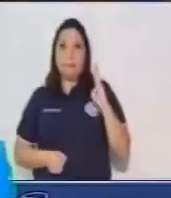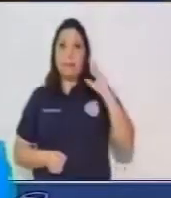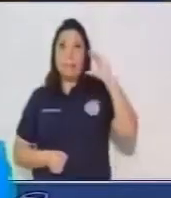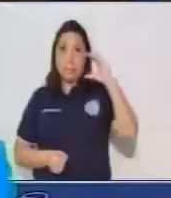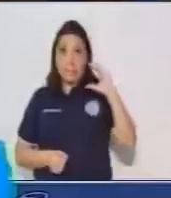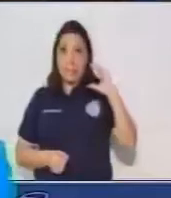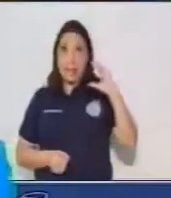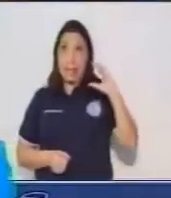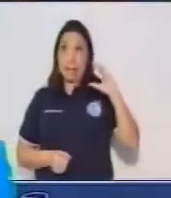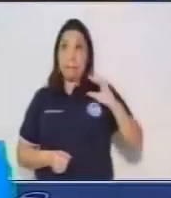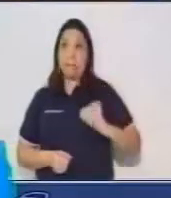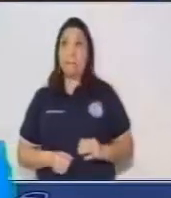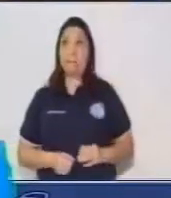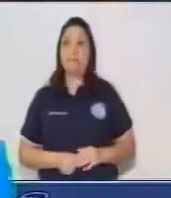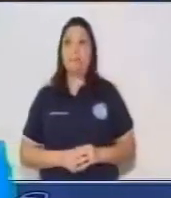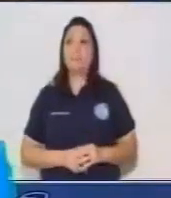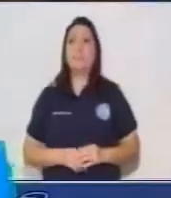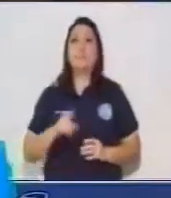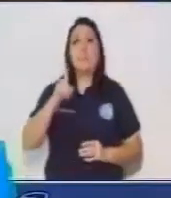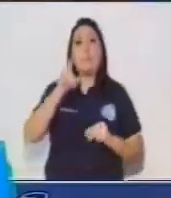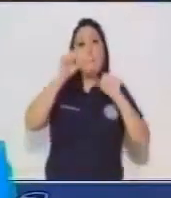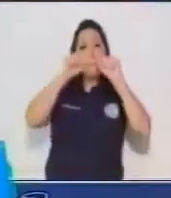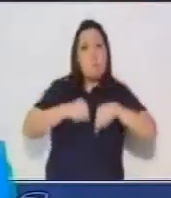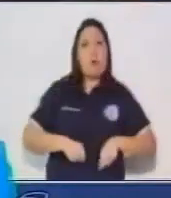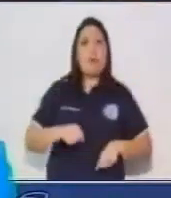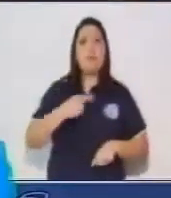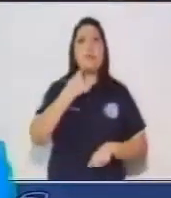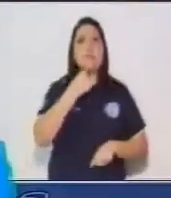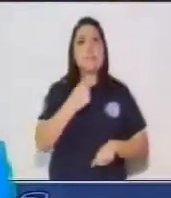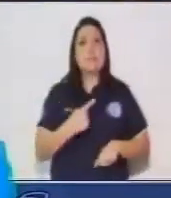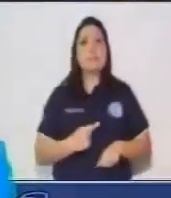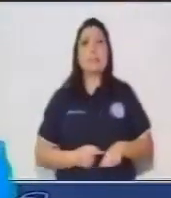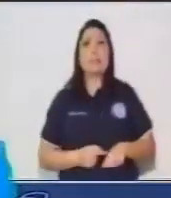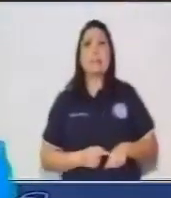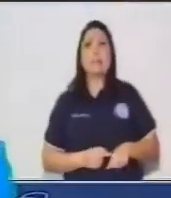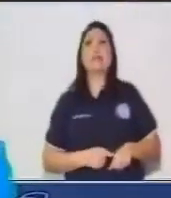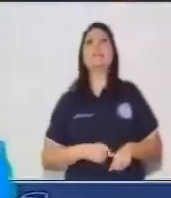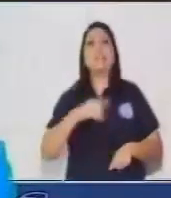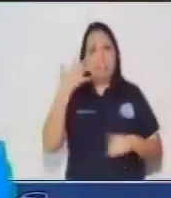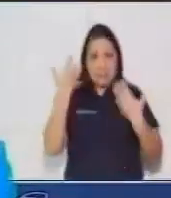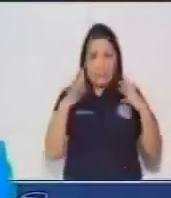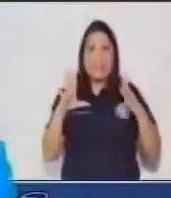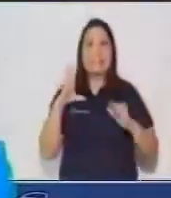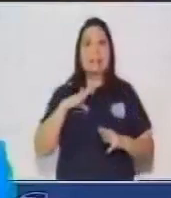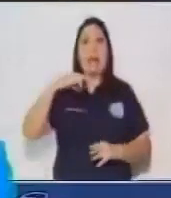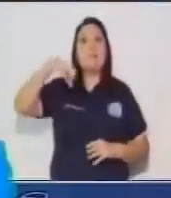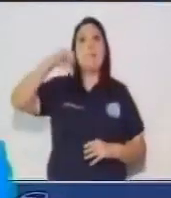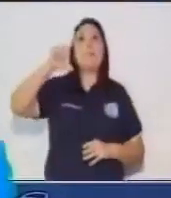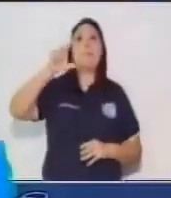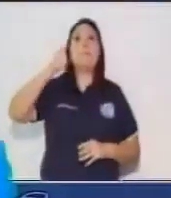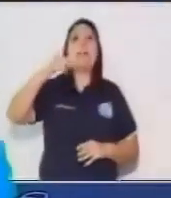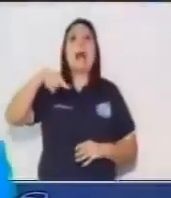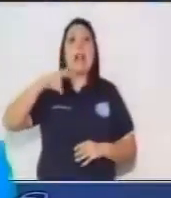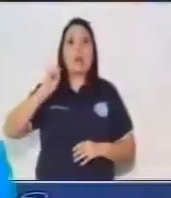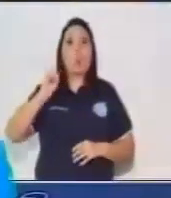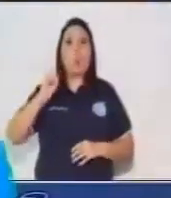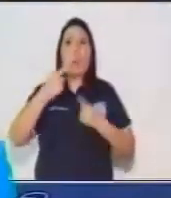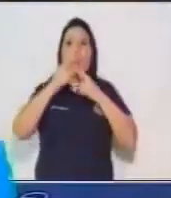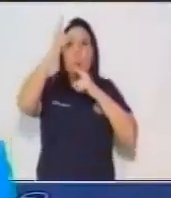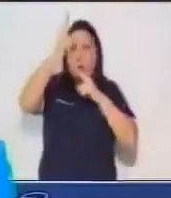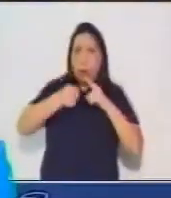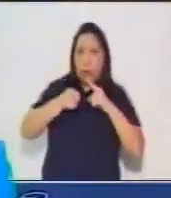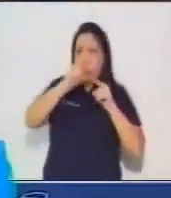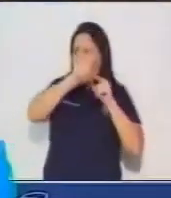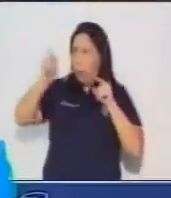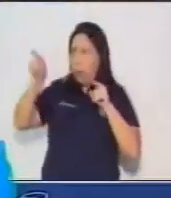un punto C, podríamos decir que ya tienes un plano. No están alineados,